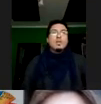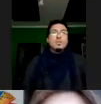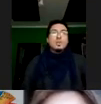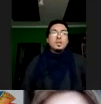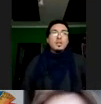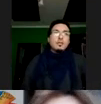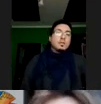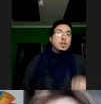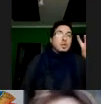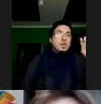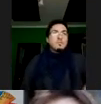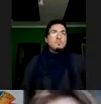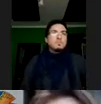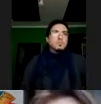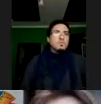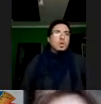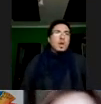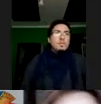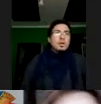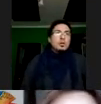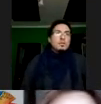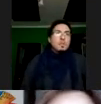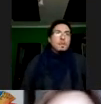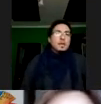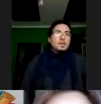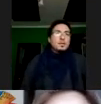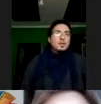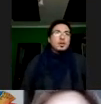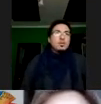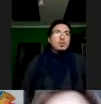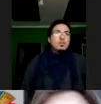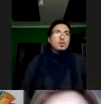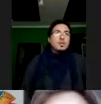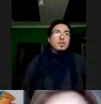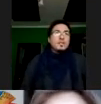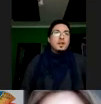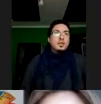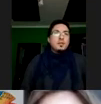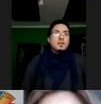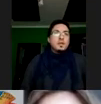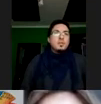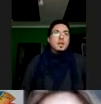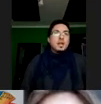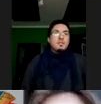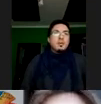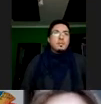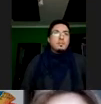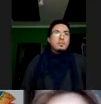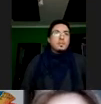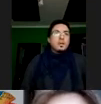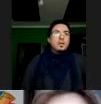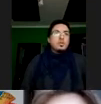en un formato en 3D, entre comillas, pero aquí se ve cómo se ve desde frente. Y aquí termina el